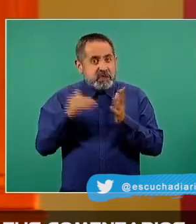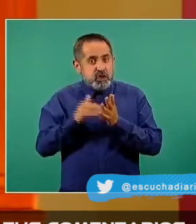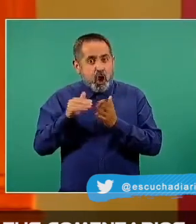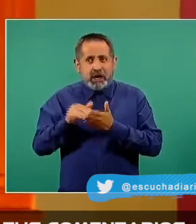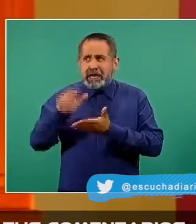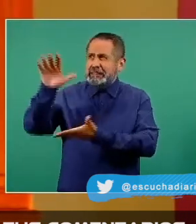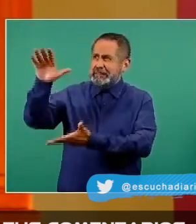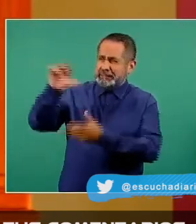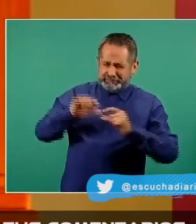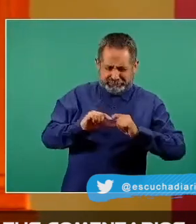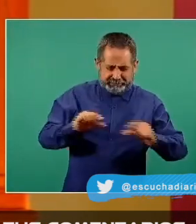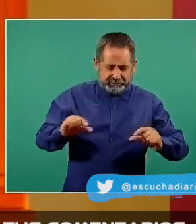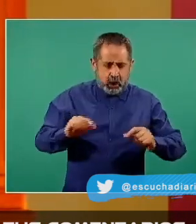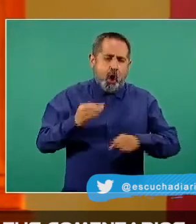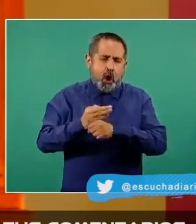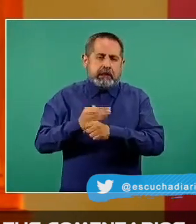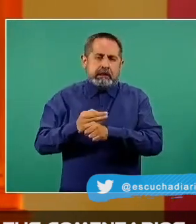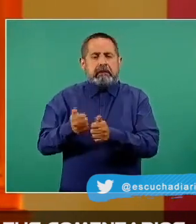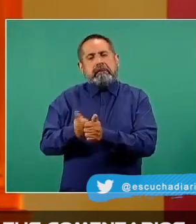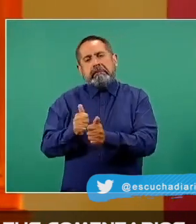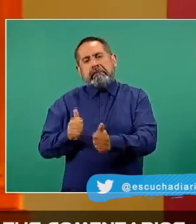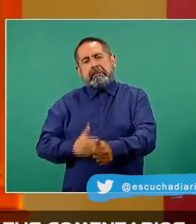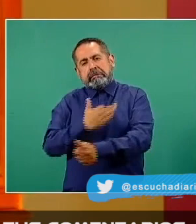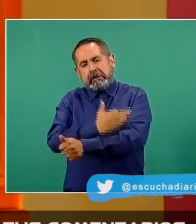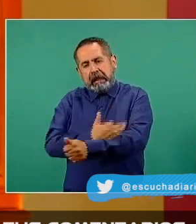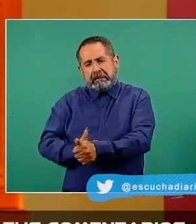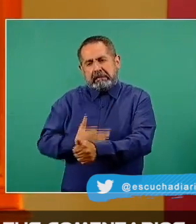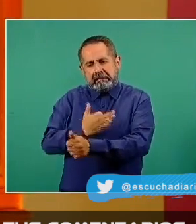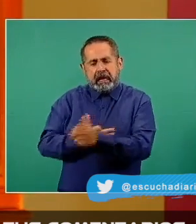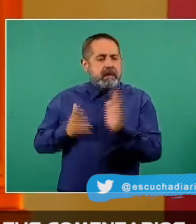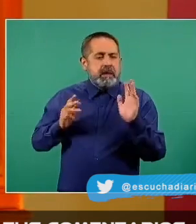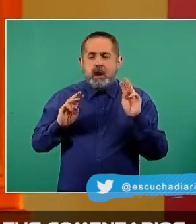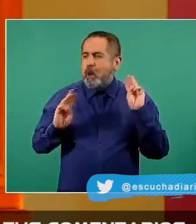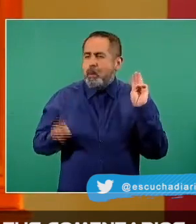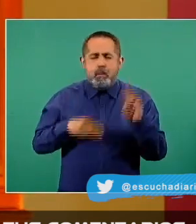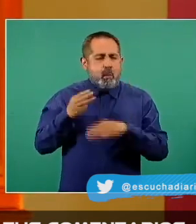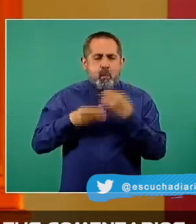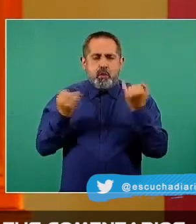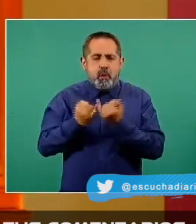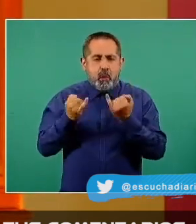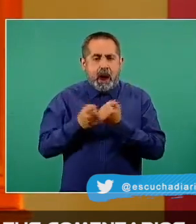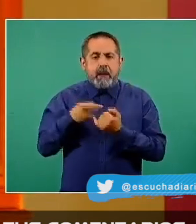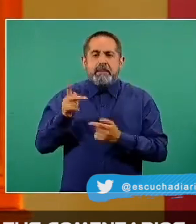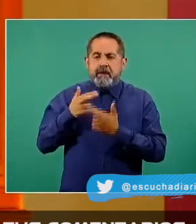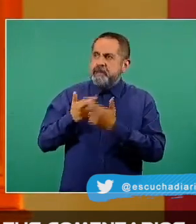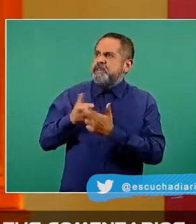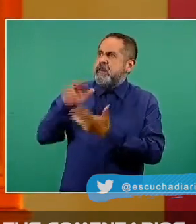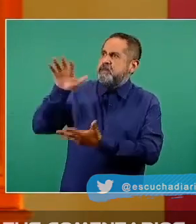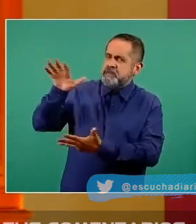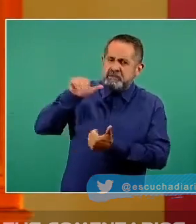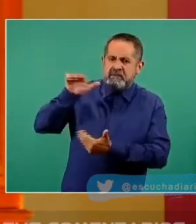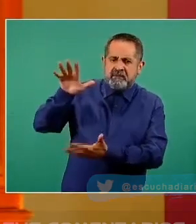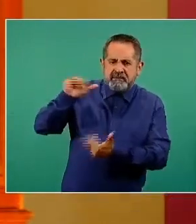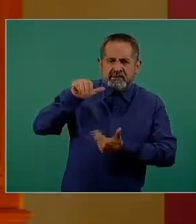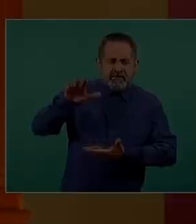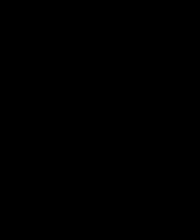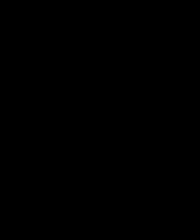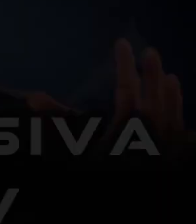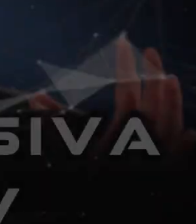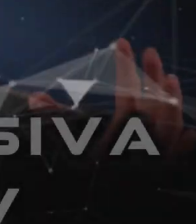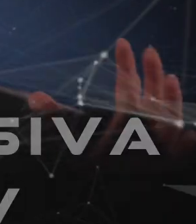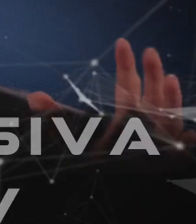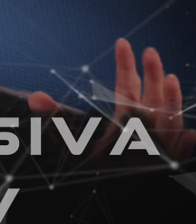Hay un retraso, como ha habido en todas las vacunas, para todo el mundo, pero con estas cantidades iremos teniendo mayores